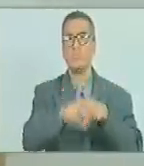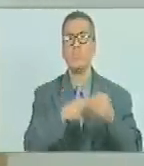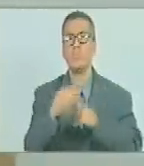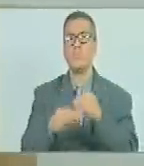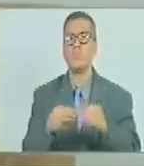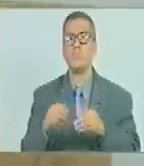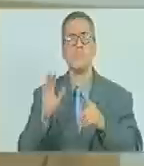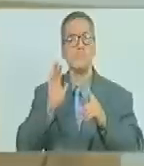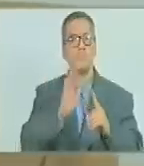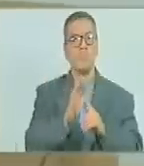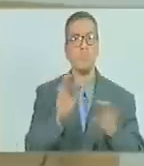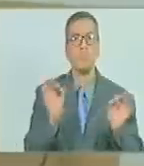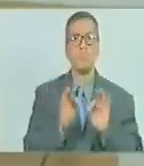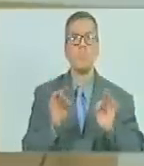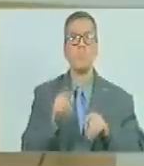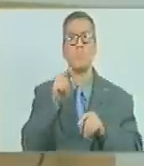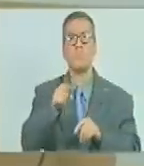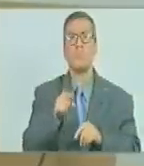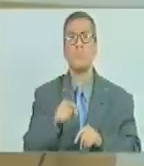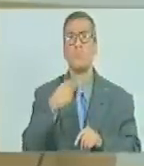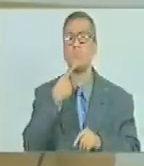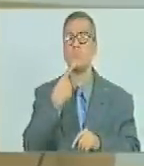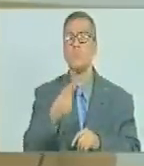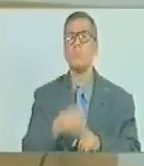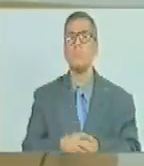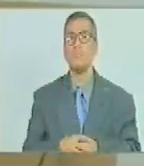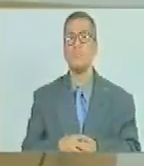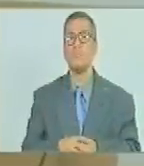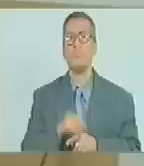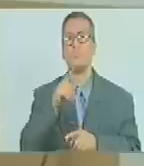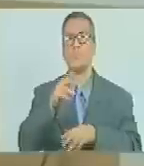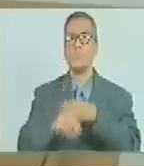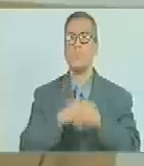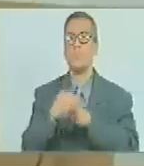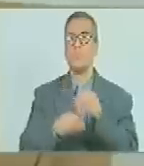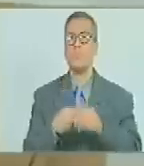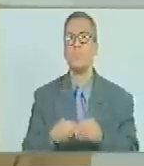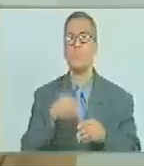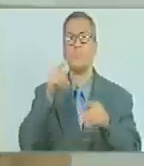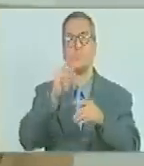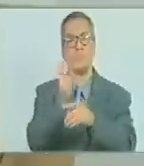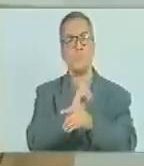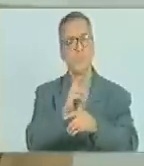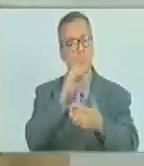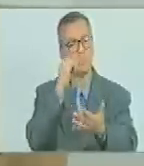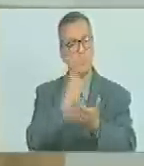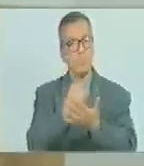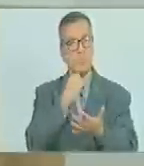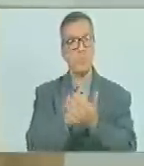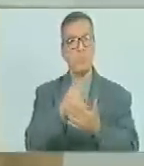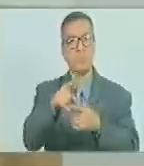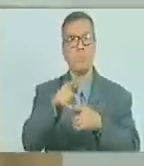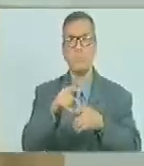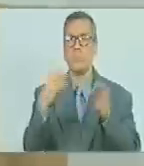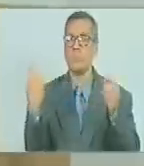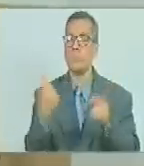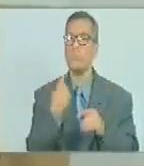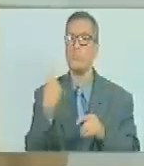de coacción, esa confesión se convierte de inmediato en una prueba